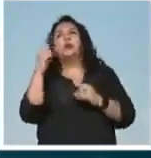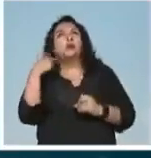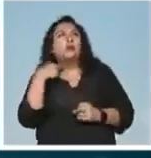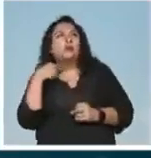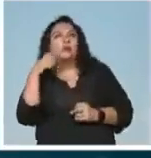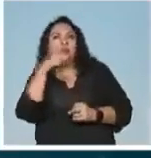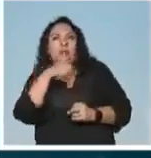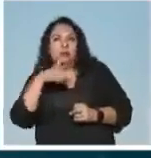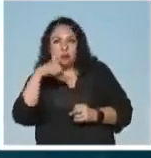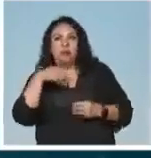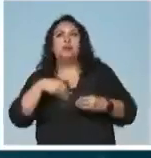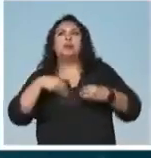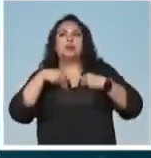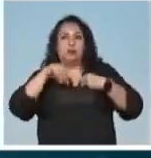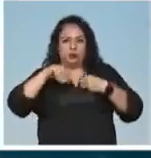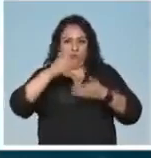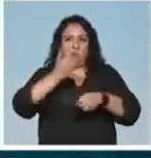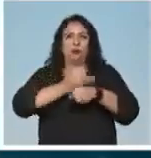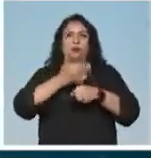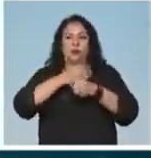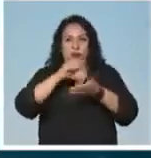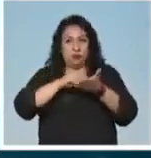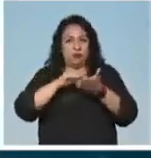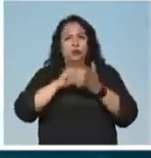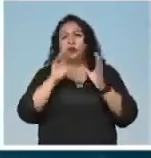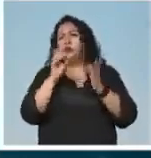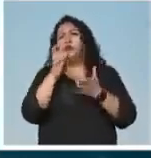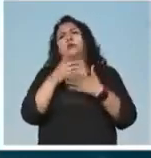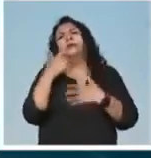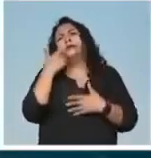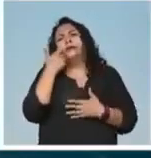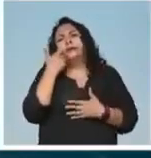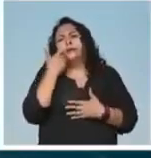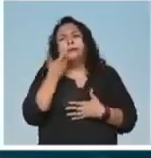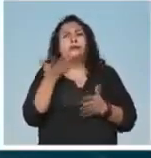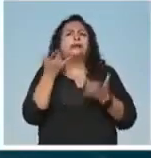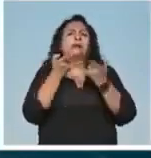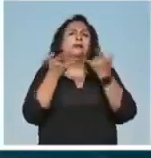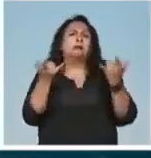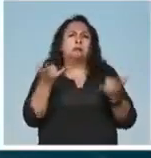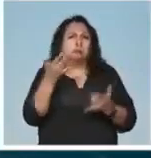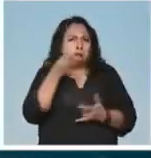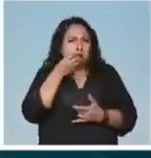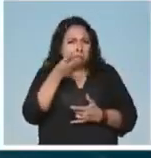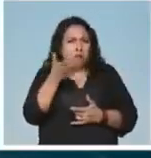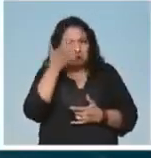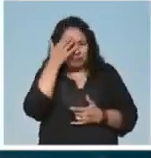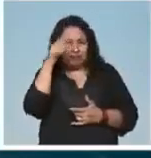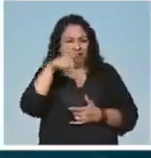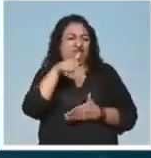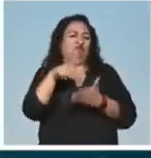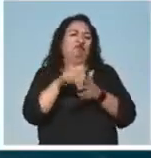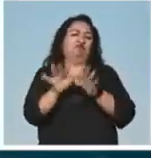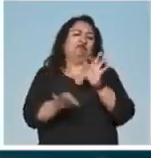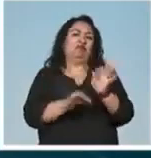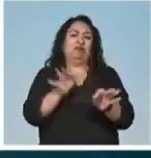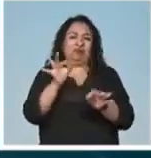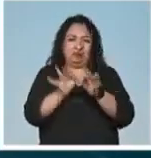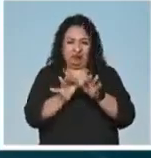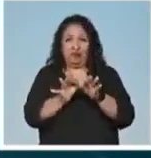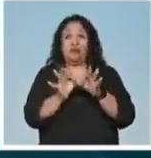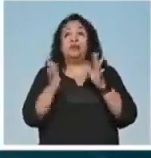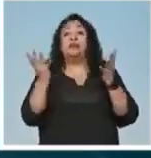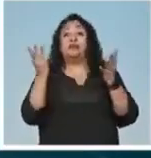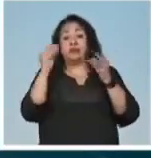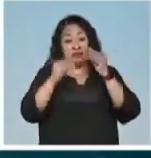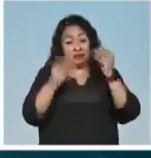lenguas que están vivas en este momento, y si nada más quieren saber una buena historia, ese es el lugar ideal. Está hecha